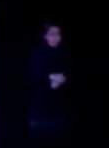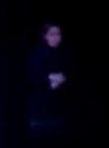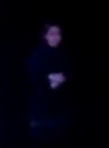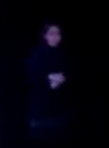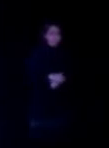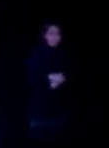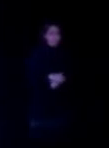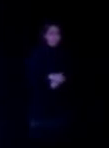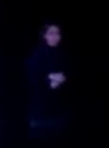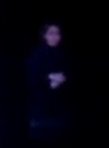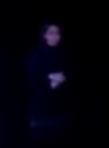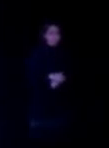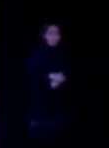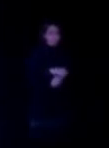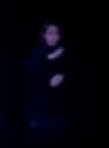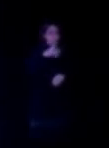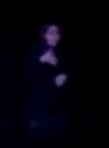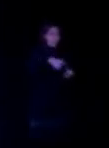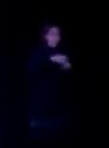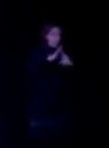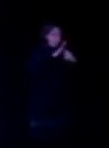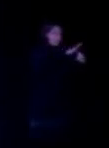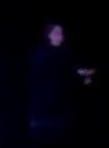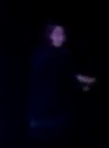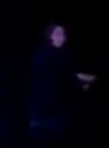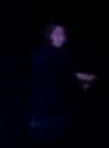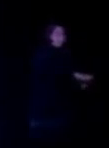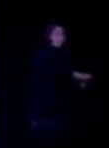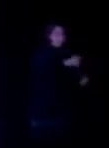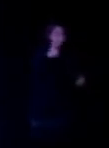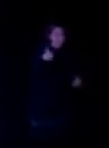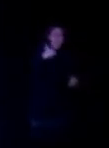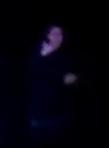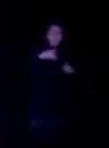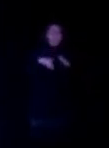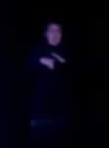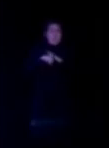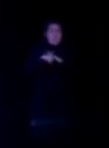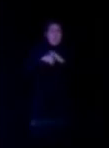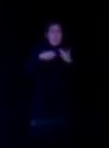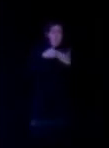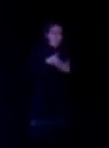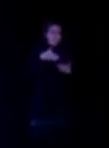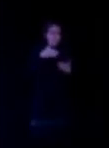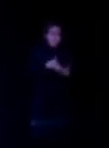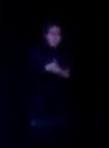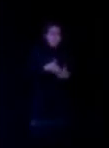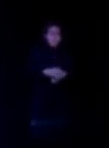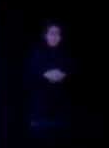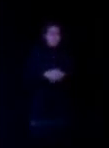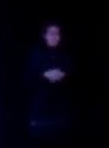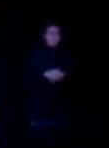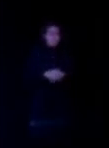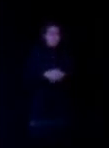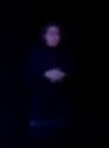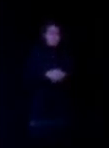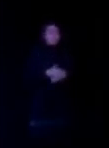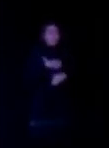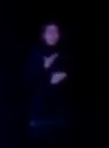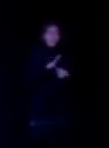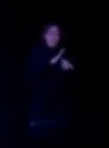que evidentemente es una barrera esencial para la construcción de sus propios proyectos de vida y que a veces conllevan a la exclusión por la